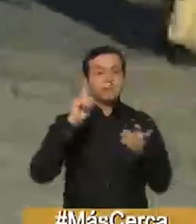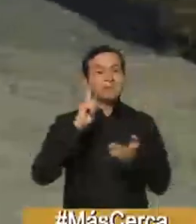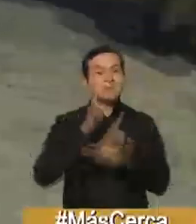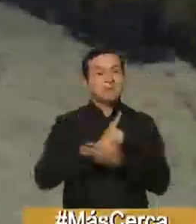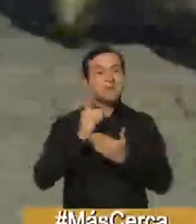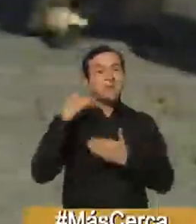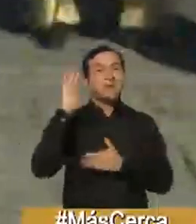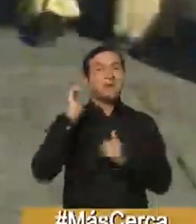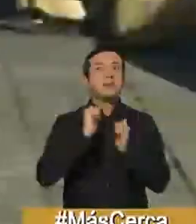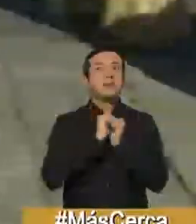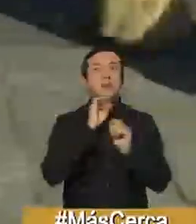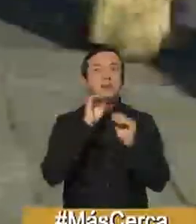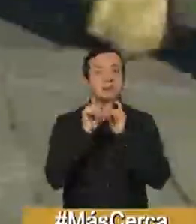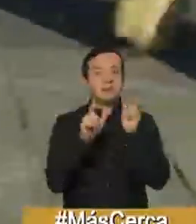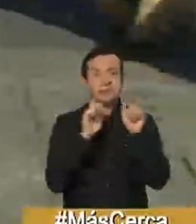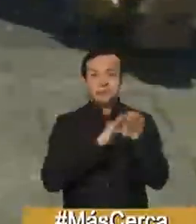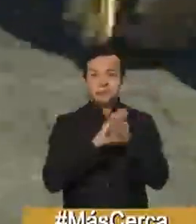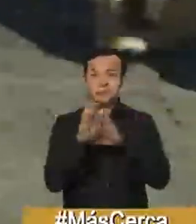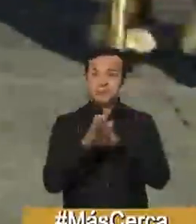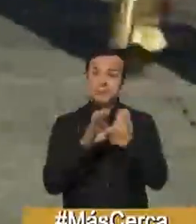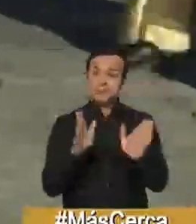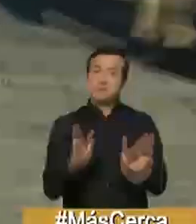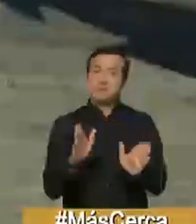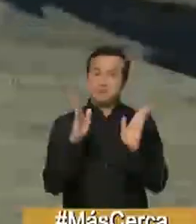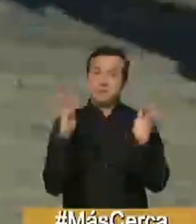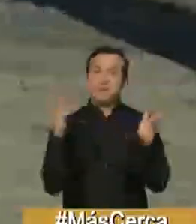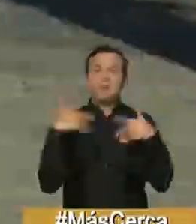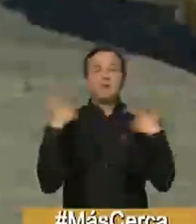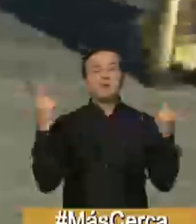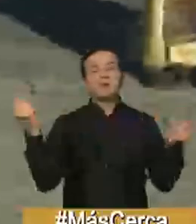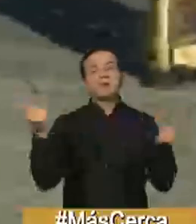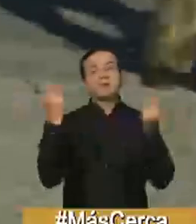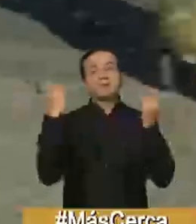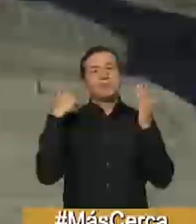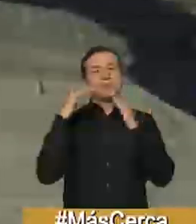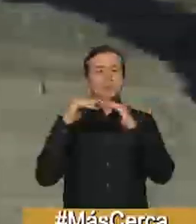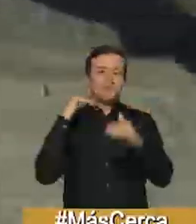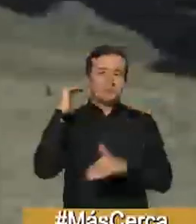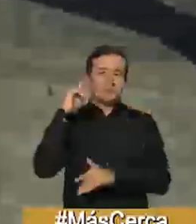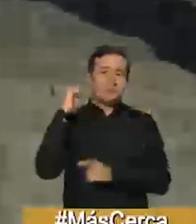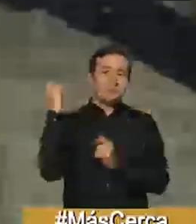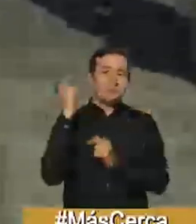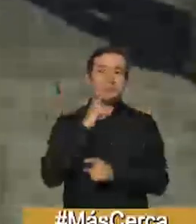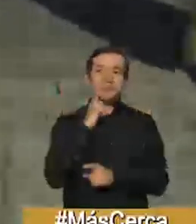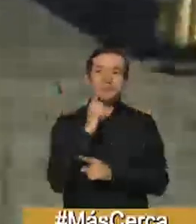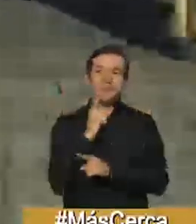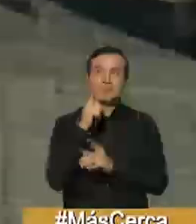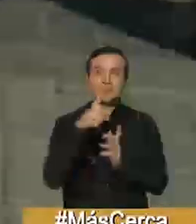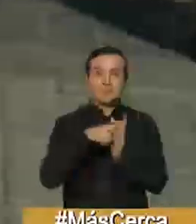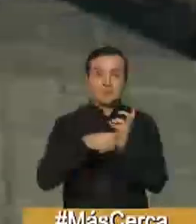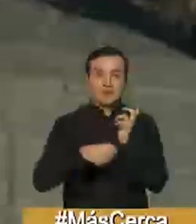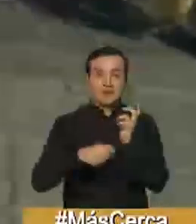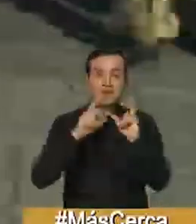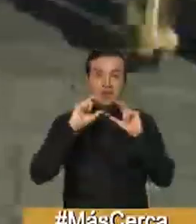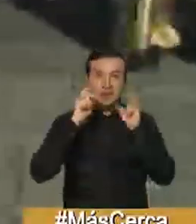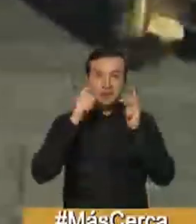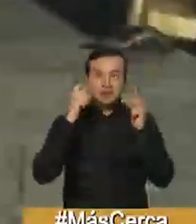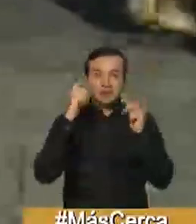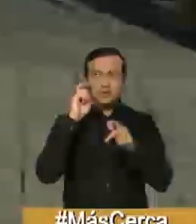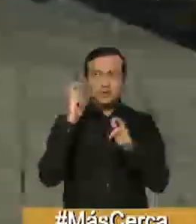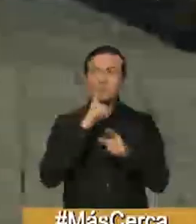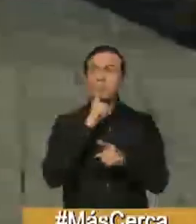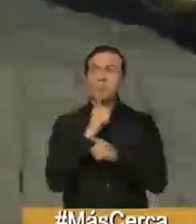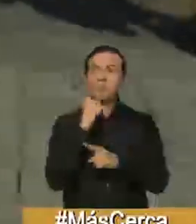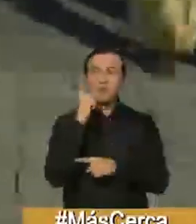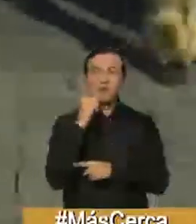Más Cerca, haciéndoles la cordial día de invitación a festejar a lo grande de estas fiestas del maíz y del turismo. Yo me quedo acá con